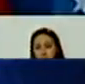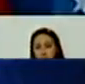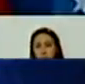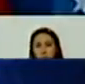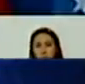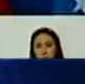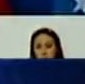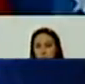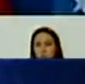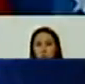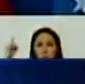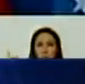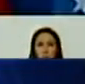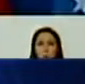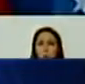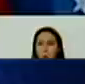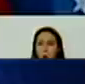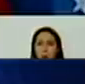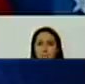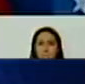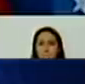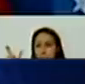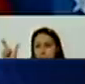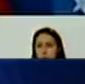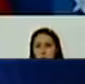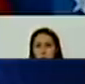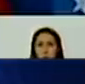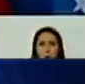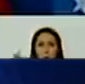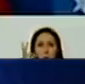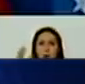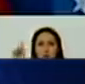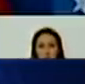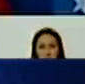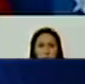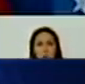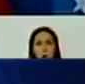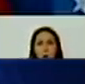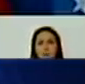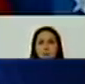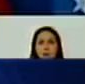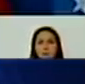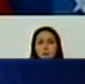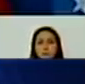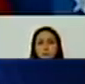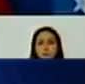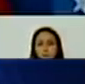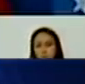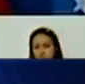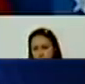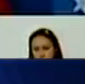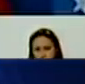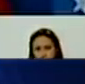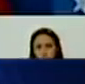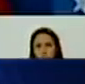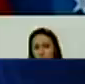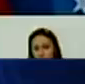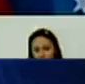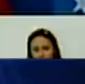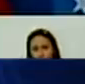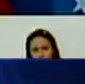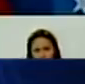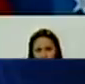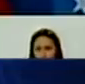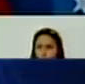por el delito de femicidio y violencia sexual previsto en la Ley Orgánica sobre el derecho de las mujeres a una